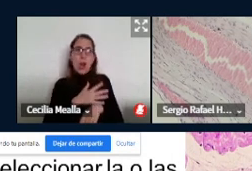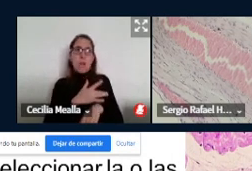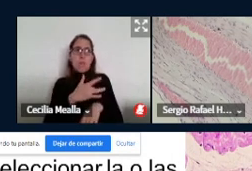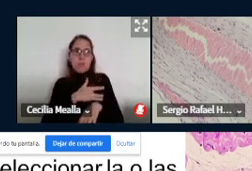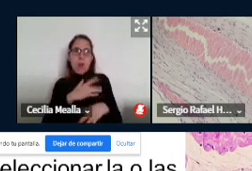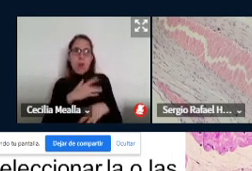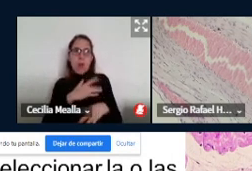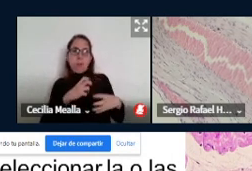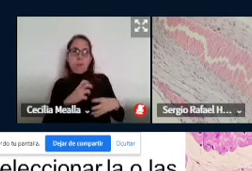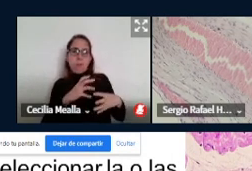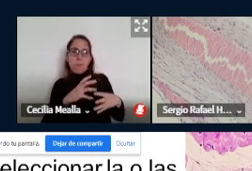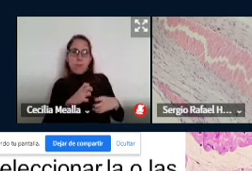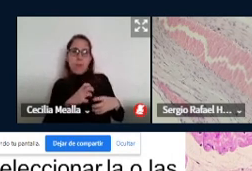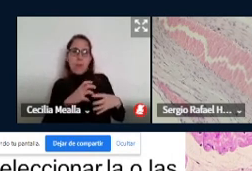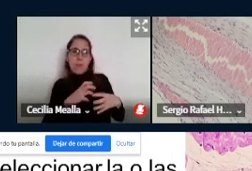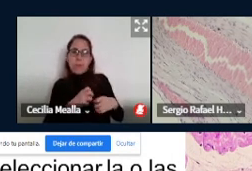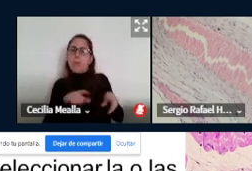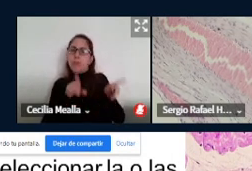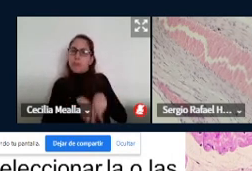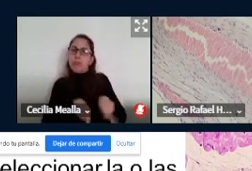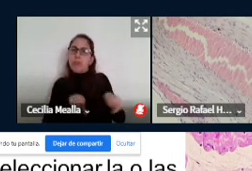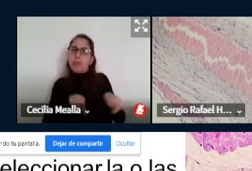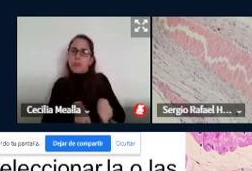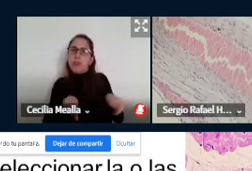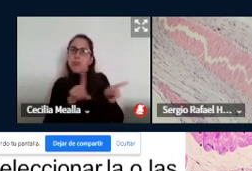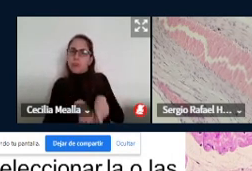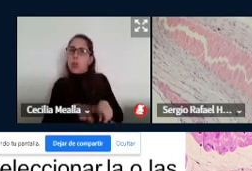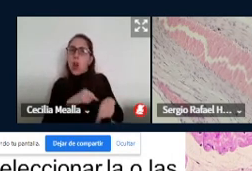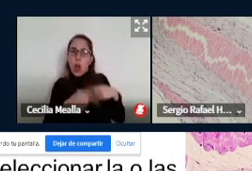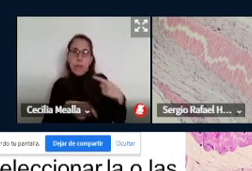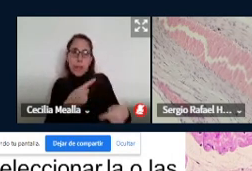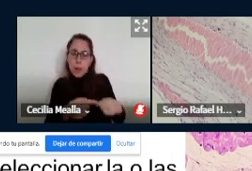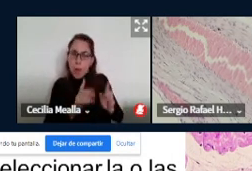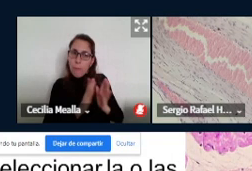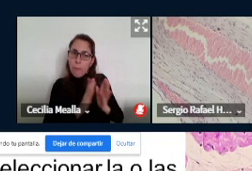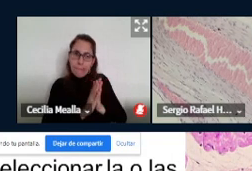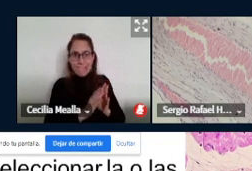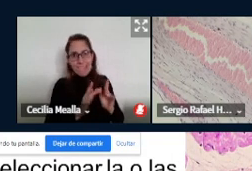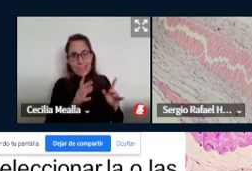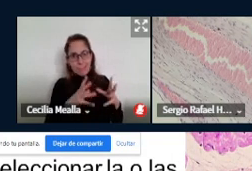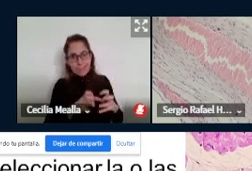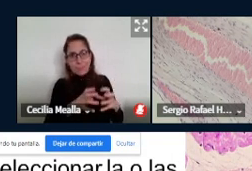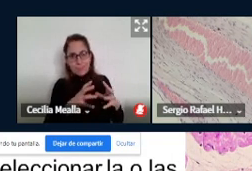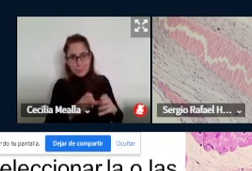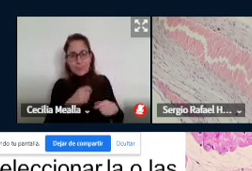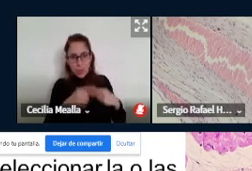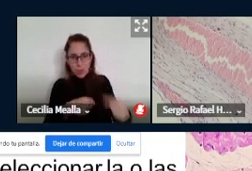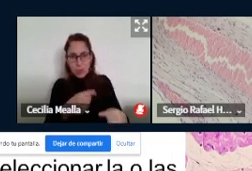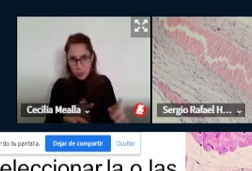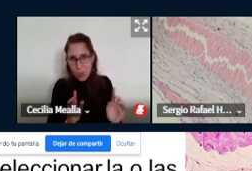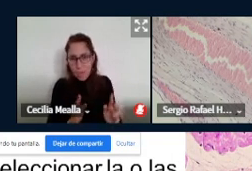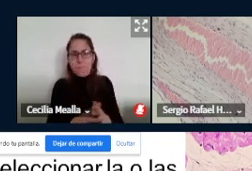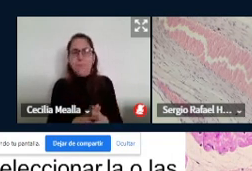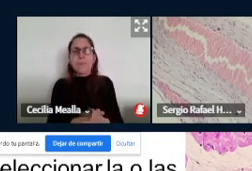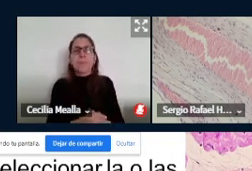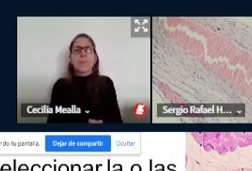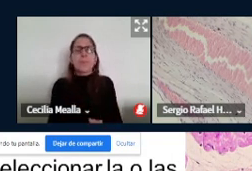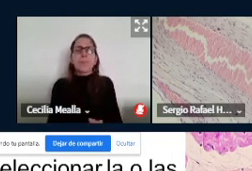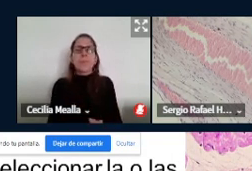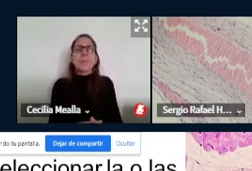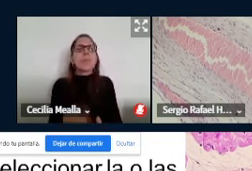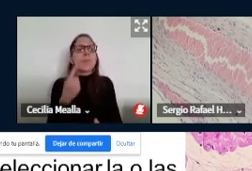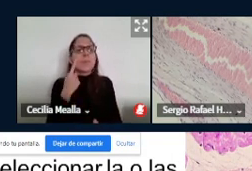y contraete de forma periódica. Por favor, no lo dejes de hacer. Pará, Valentina, ¿qué decía